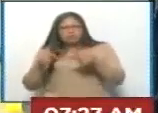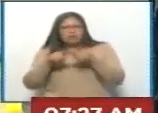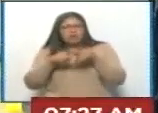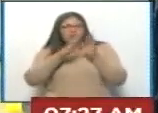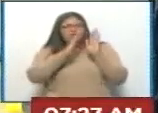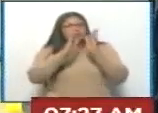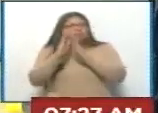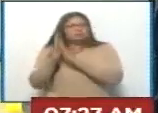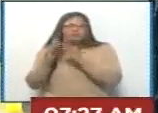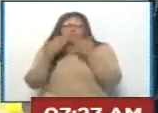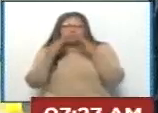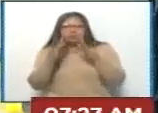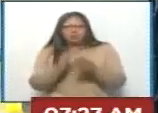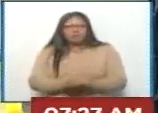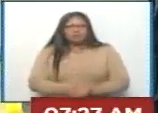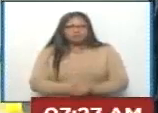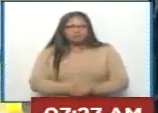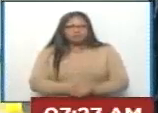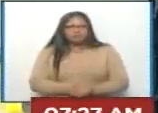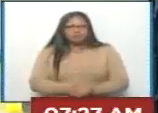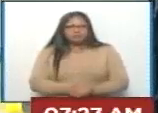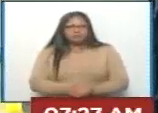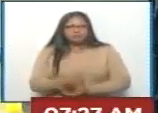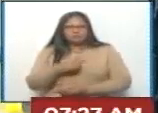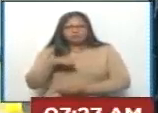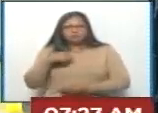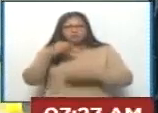organización popular. Fueron los que encabezaron la huelga